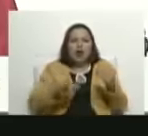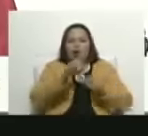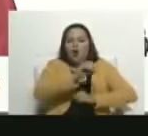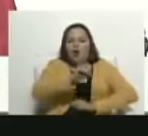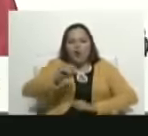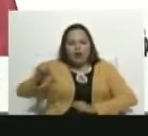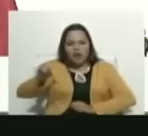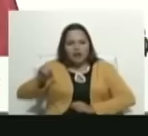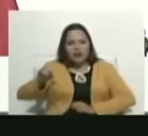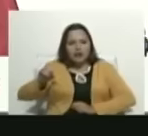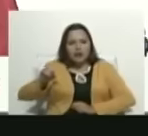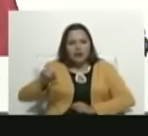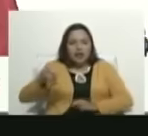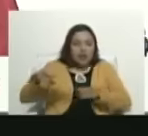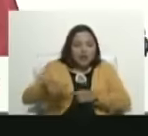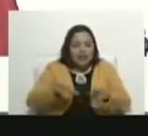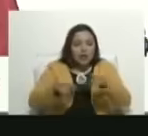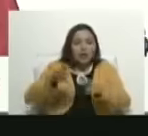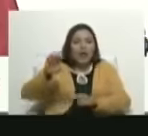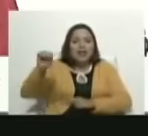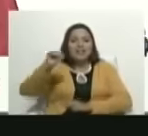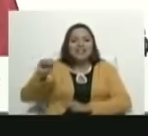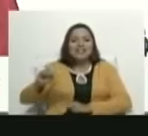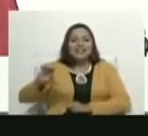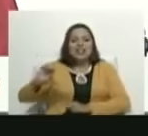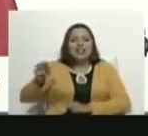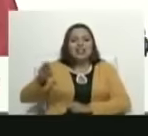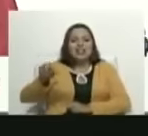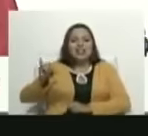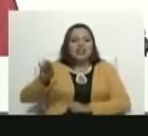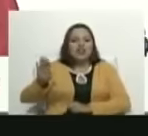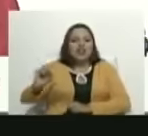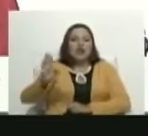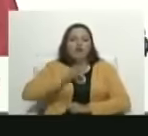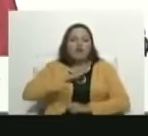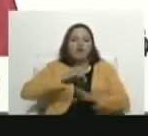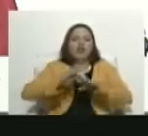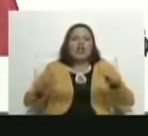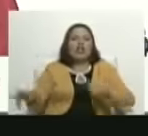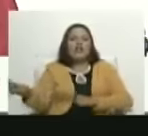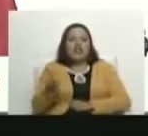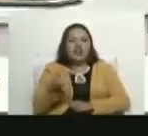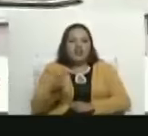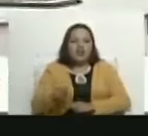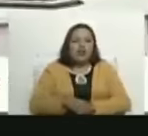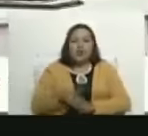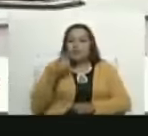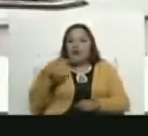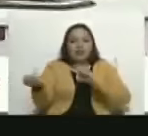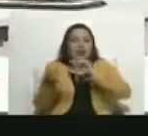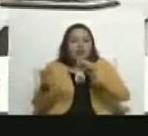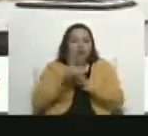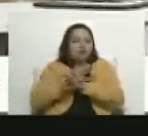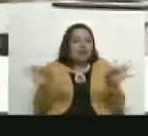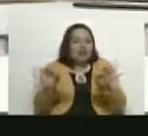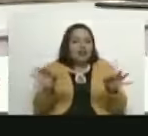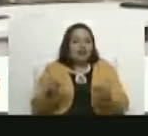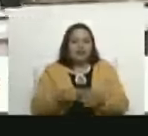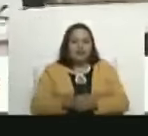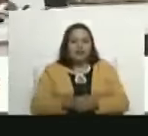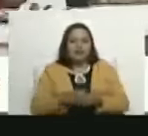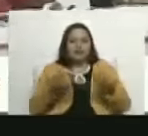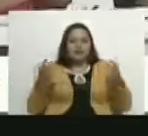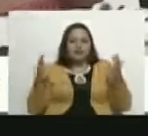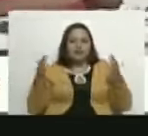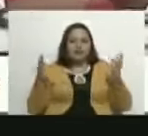oeste del río Esequibo es territorio venezolano sin ninguna discusión.